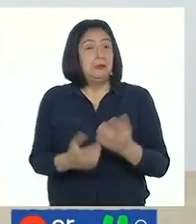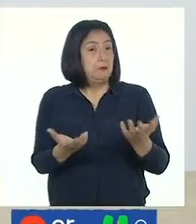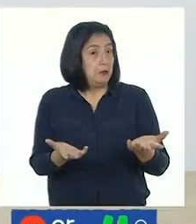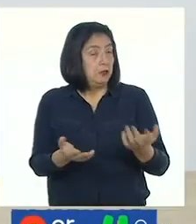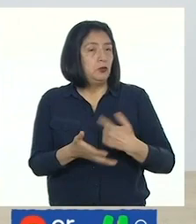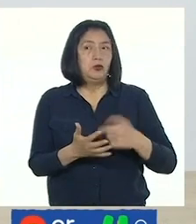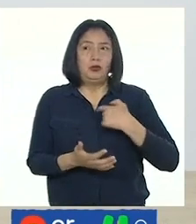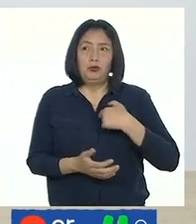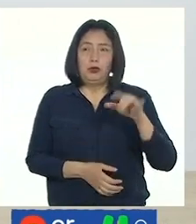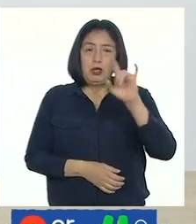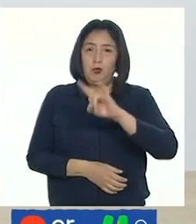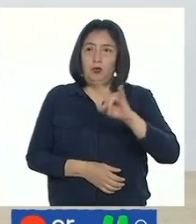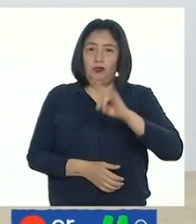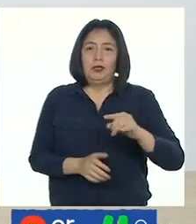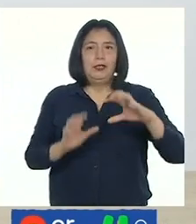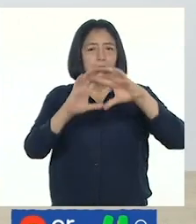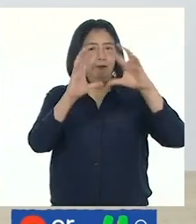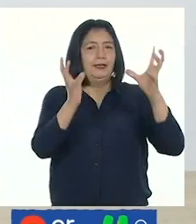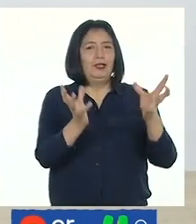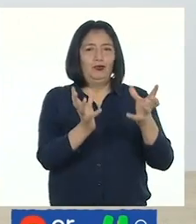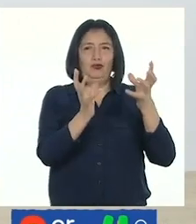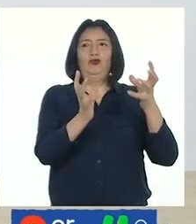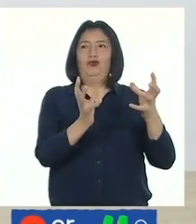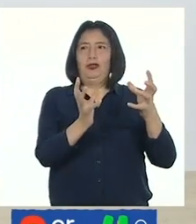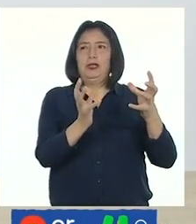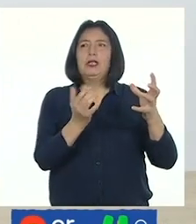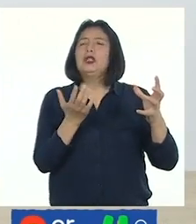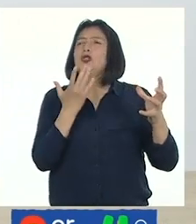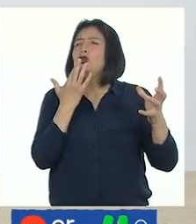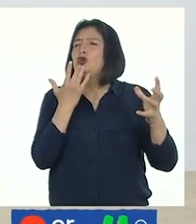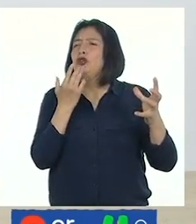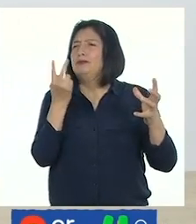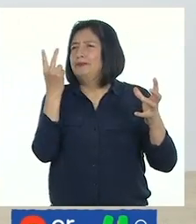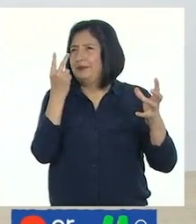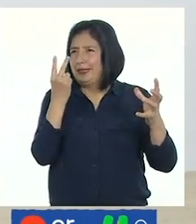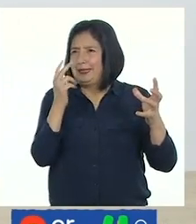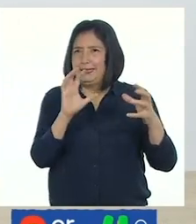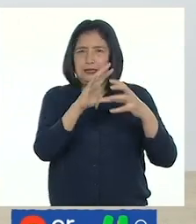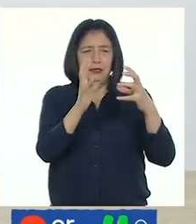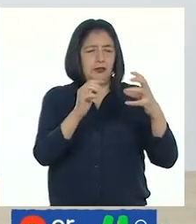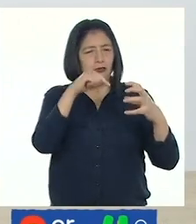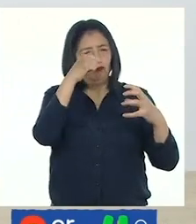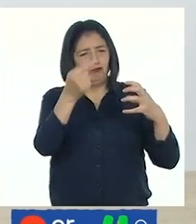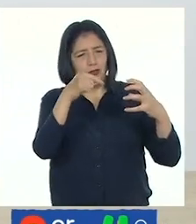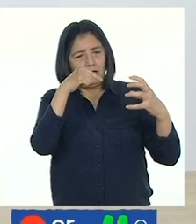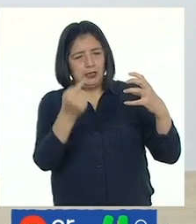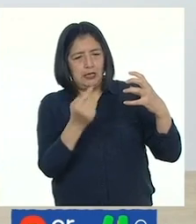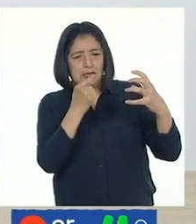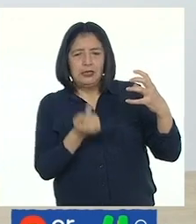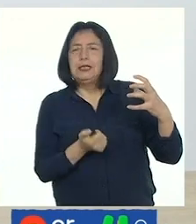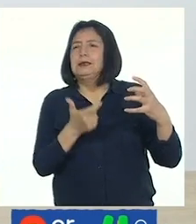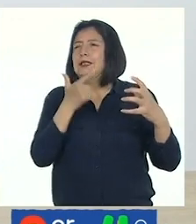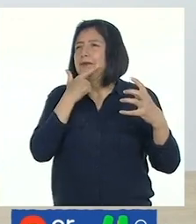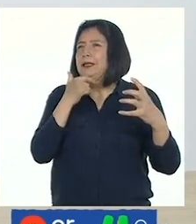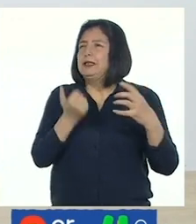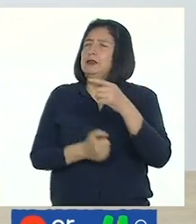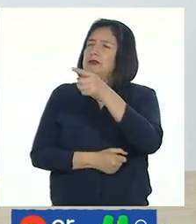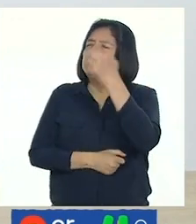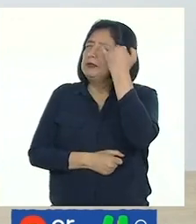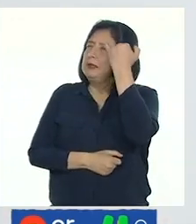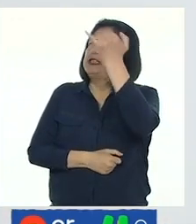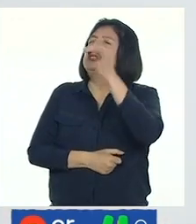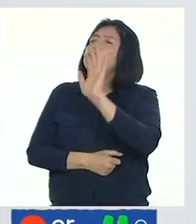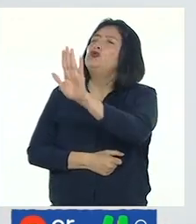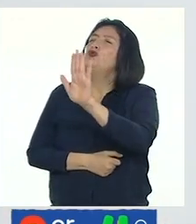Para esto voy a utilizar mi pelota y mi pelota es de color verde con franjas amarillas. ¿De qué color se imaginan